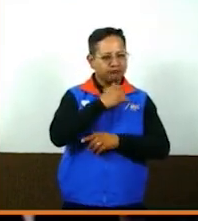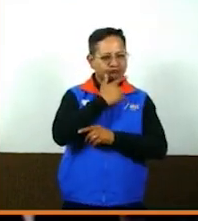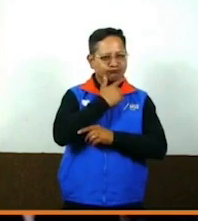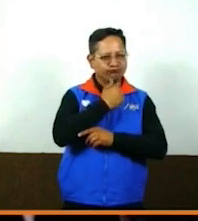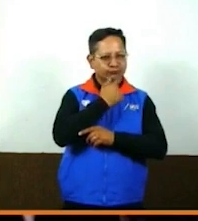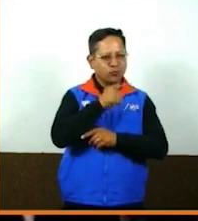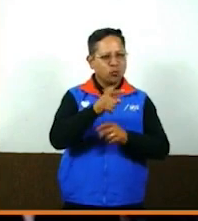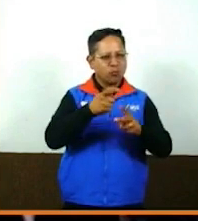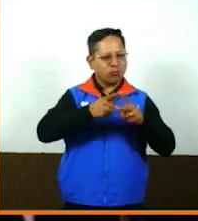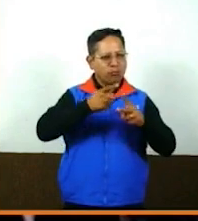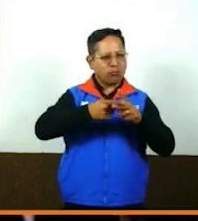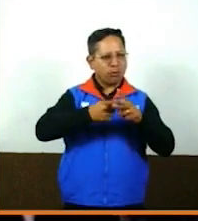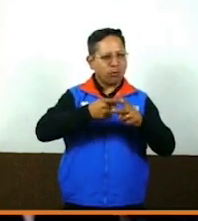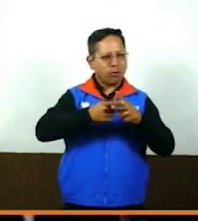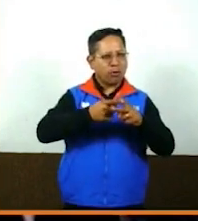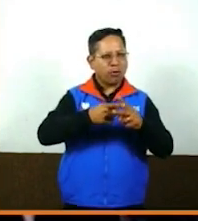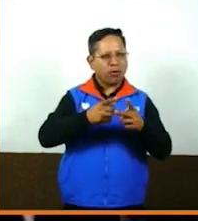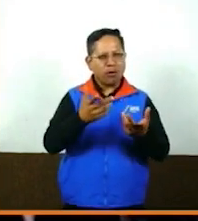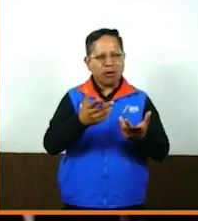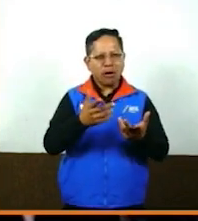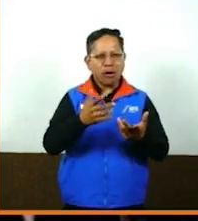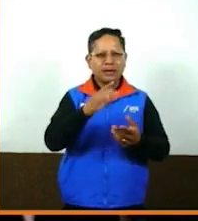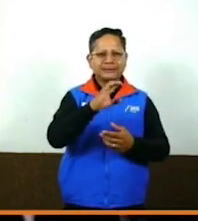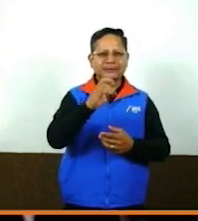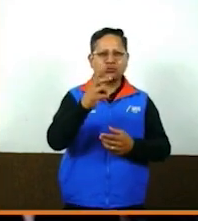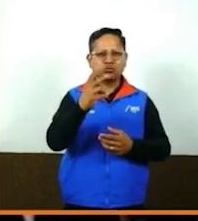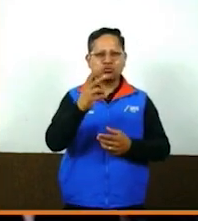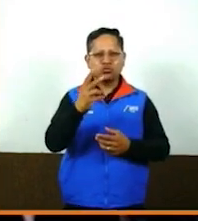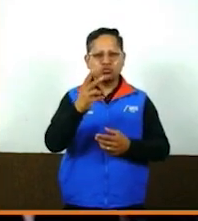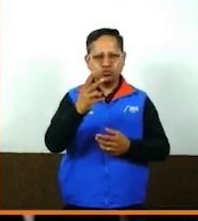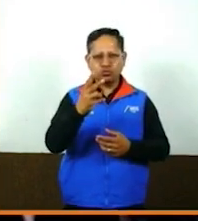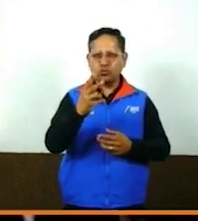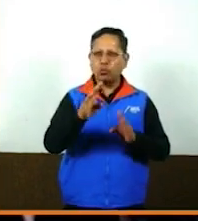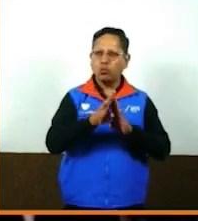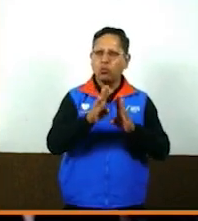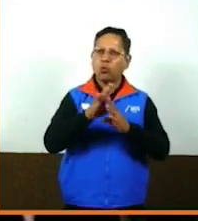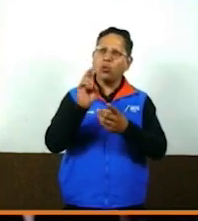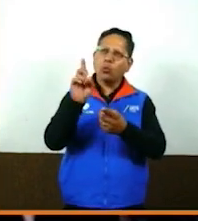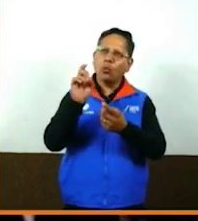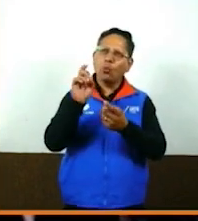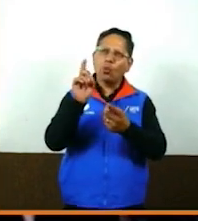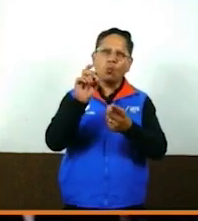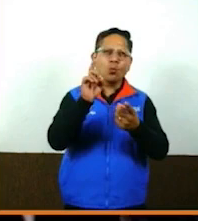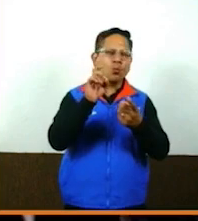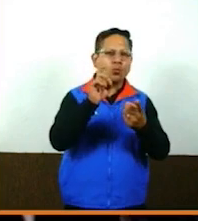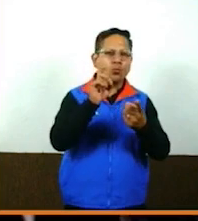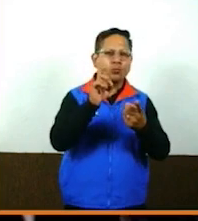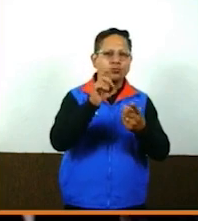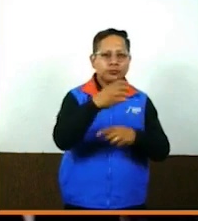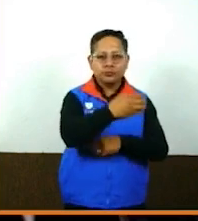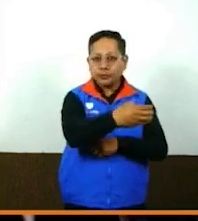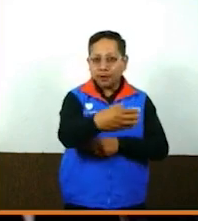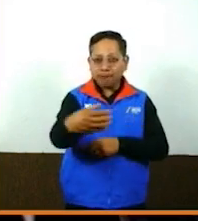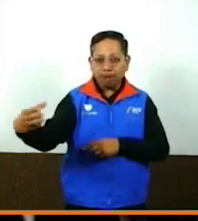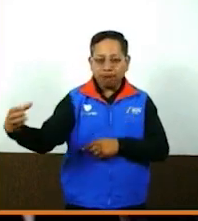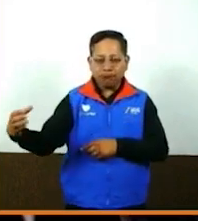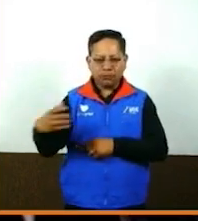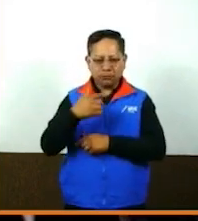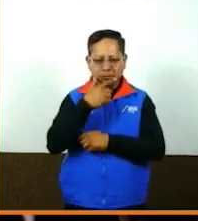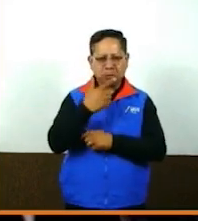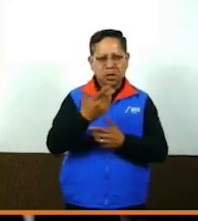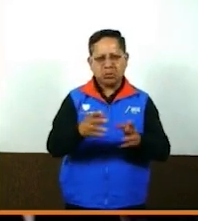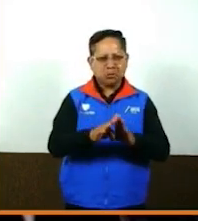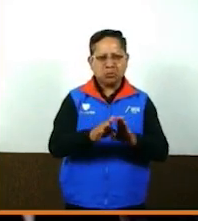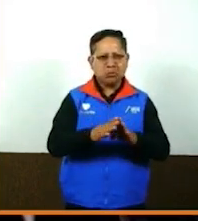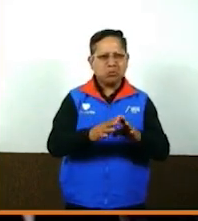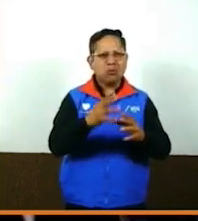calcular la absorción de los bonos o la absorción de carbono, del CO2, por parte de la agricultura. Ustedes me dirán, pues muy fácil,